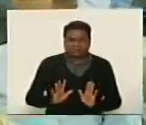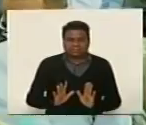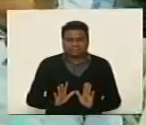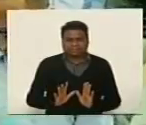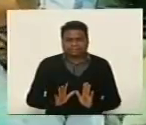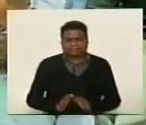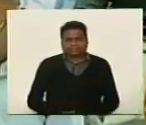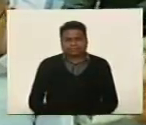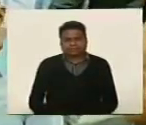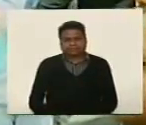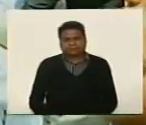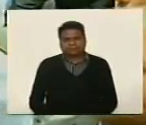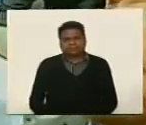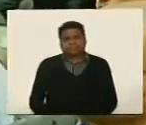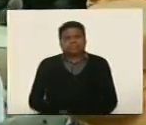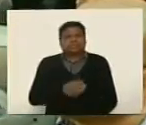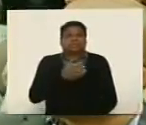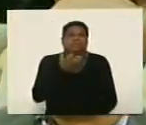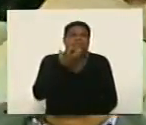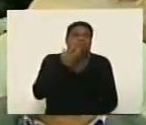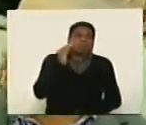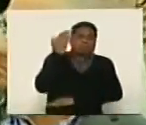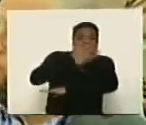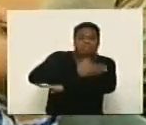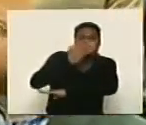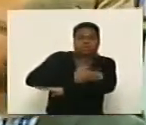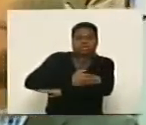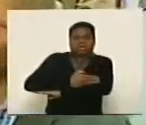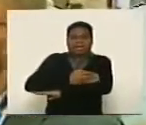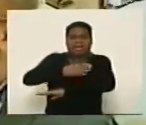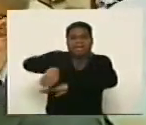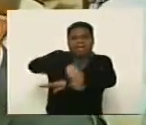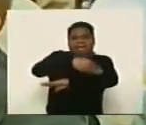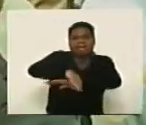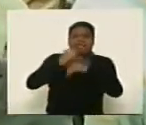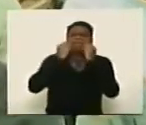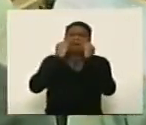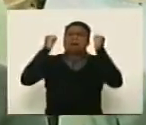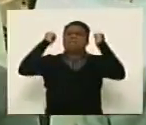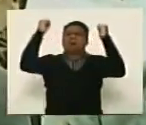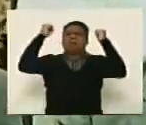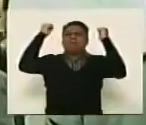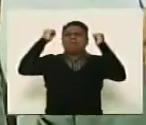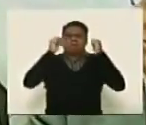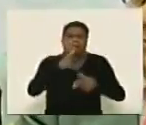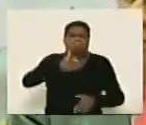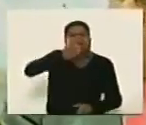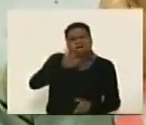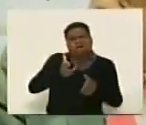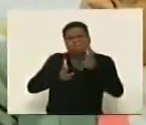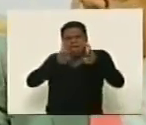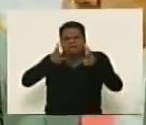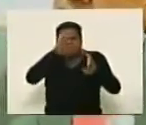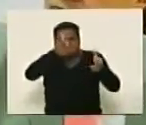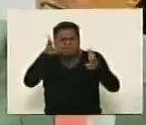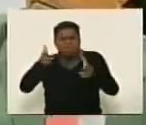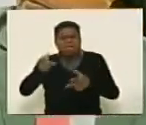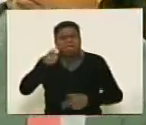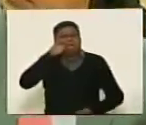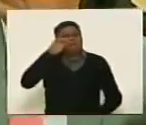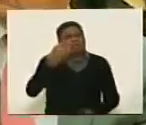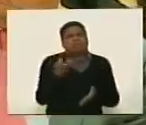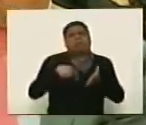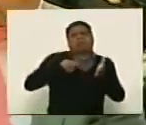se trataba de bloquear el acceso a nuestras calles a través de la guarimba, el asesinato. Hoy convoca al pueblo nuevamente